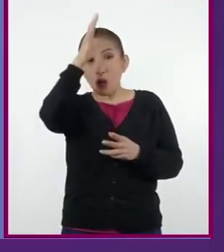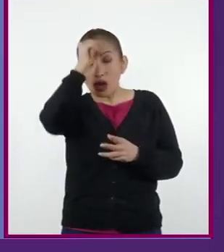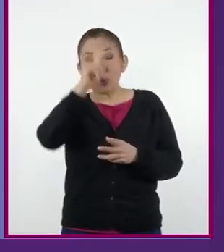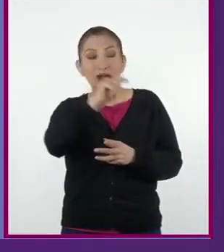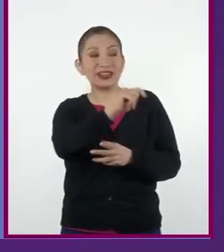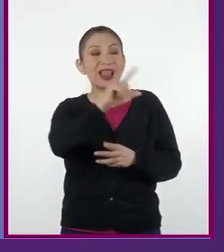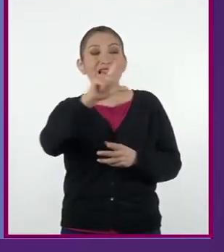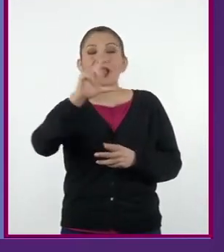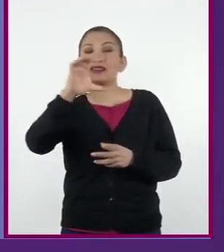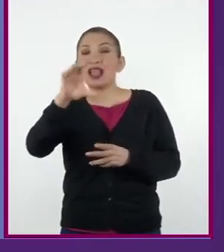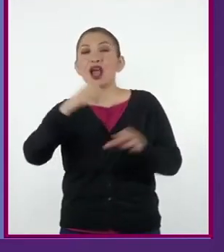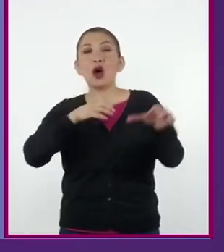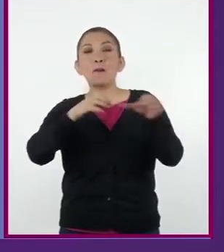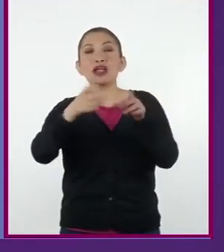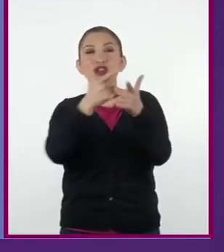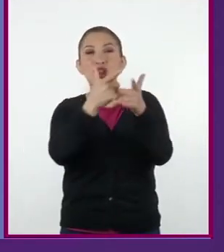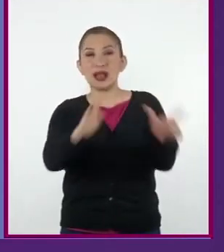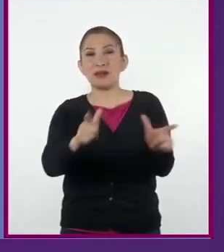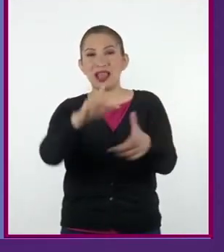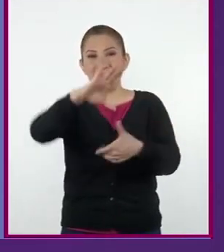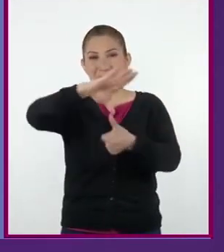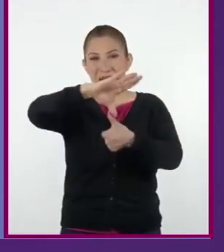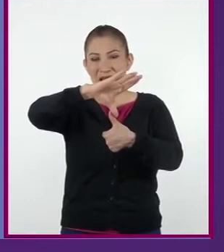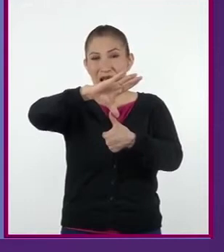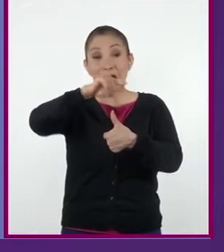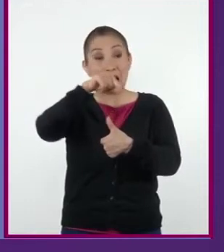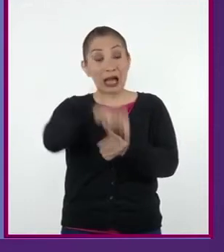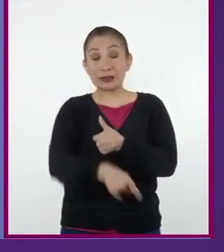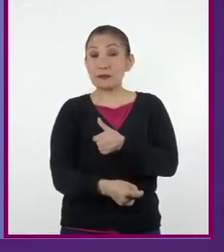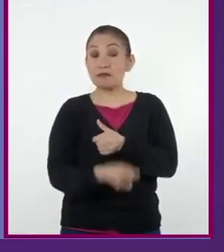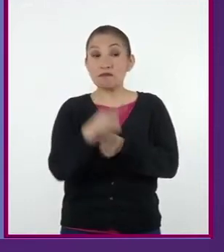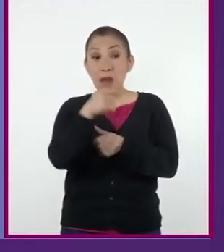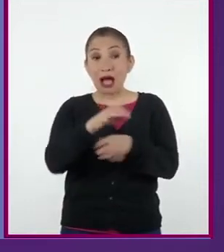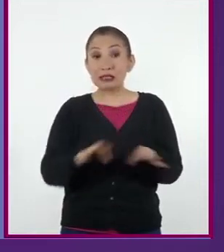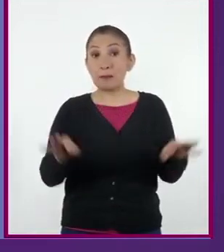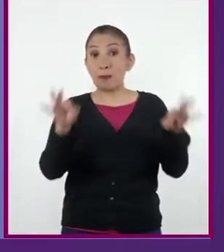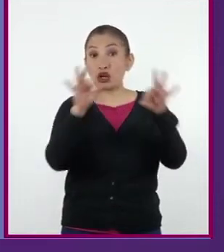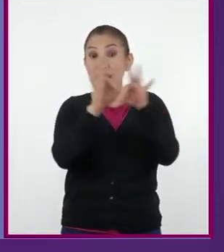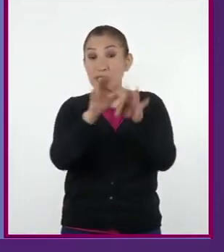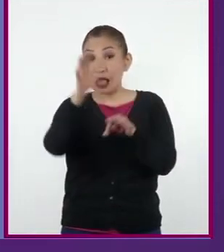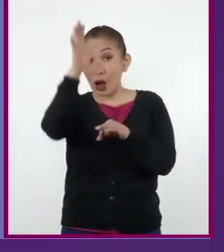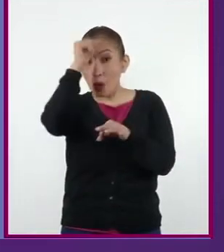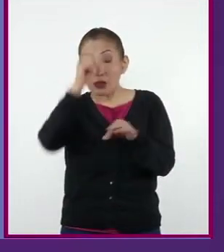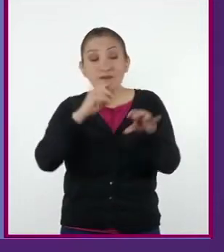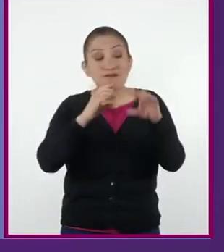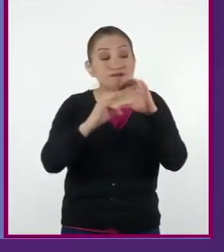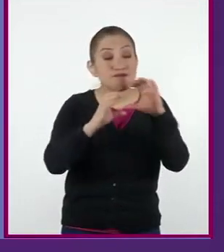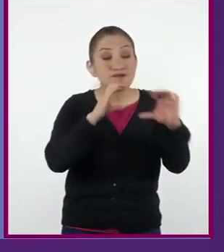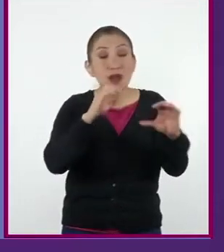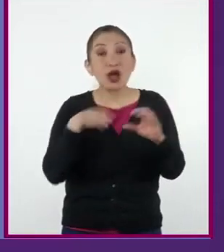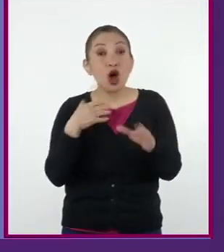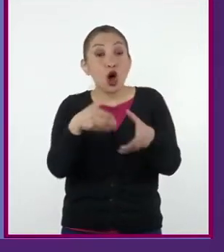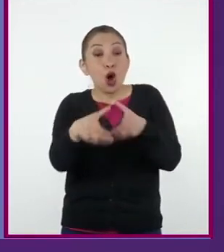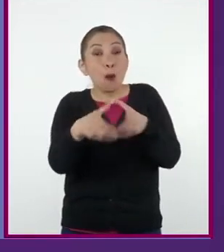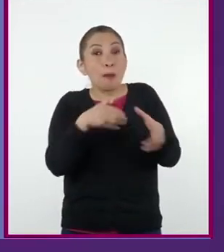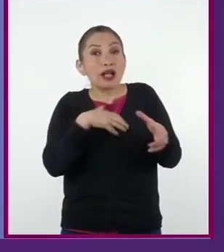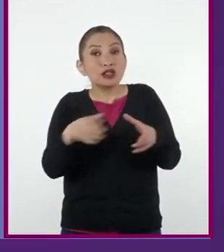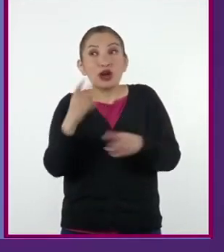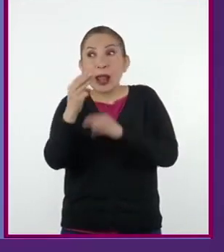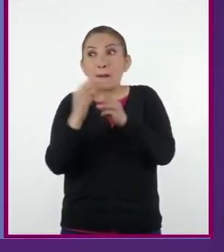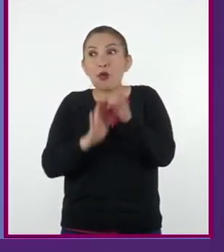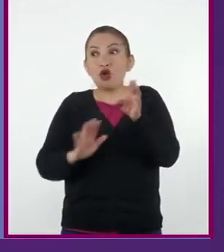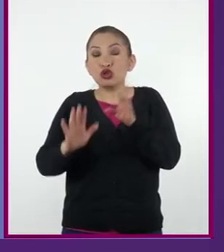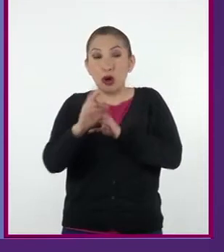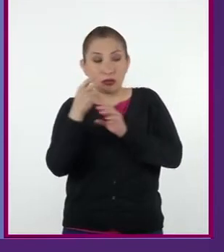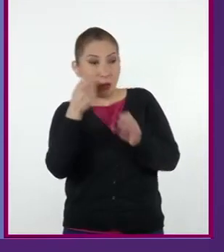Libre Comercio de América del Norte. Fue uno de los principales acuerdos comerciales a nivel mundial.